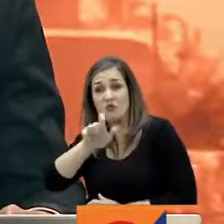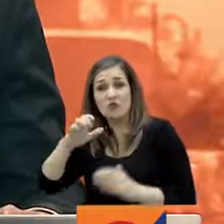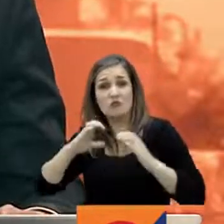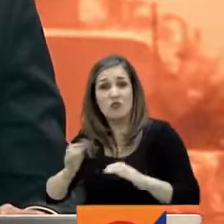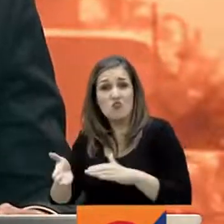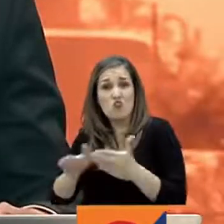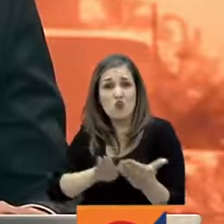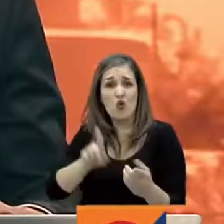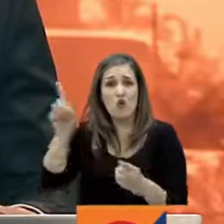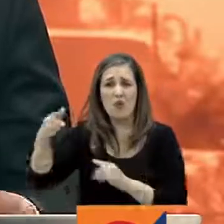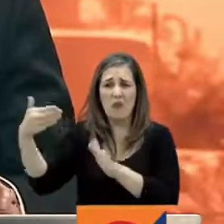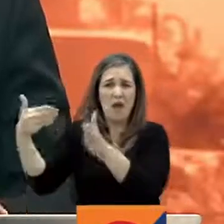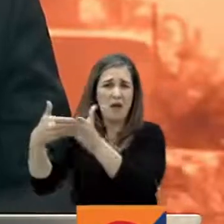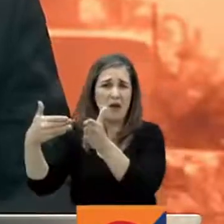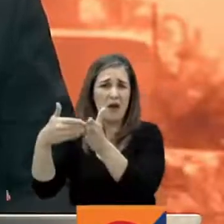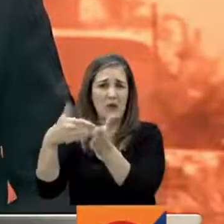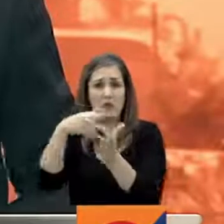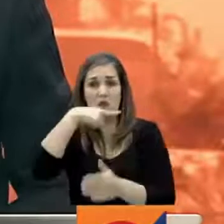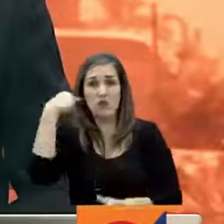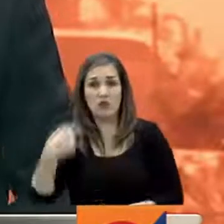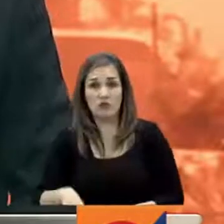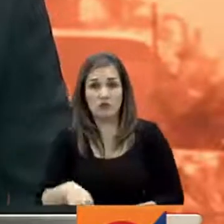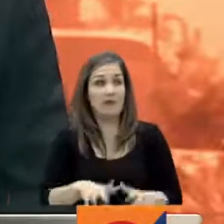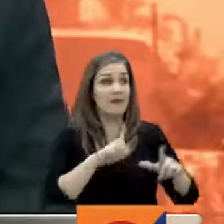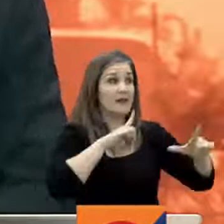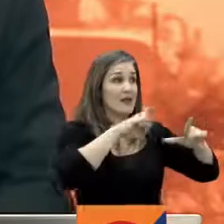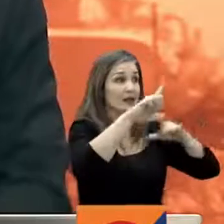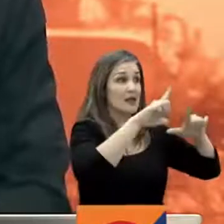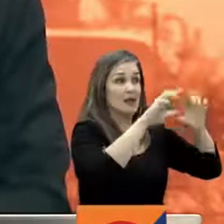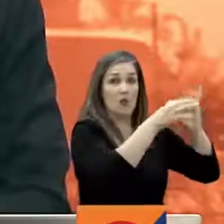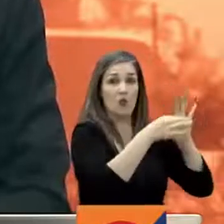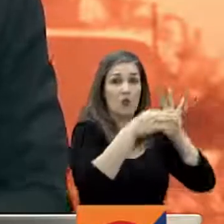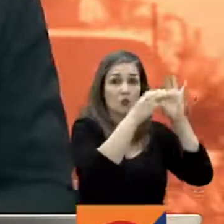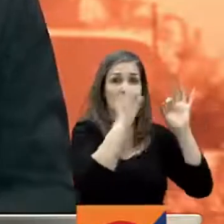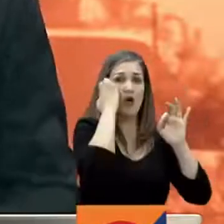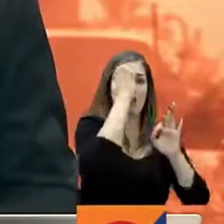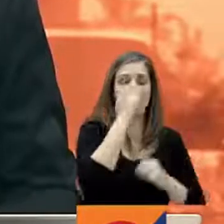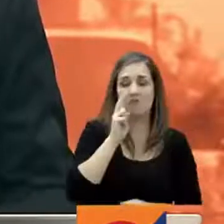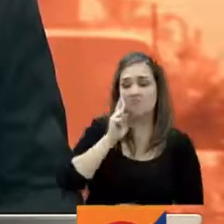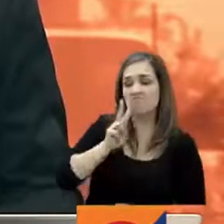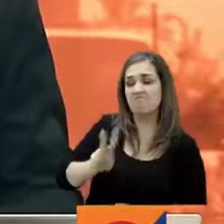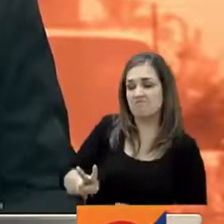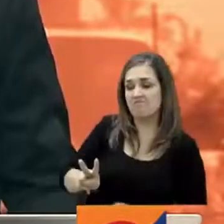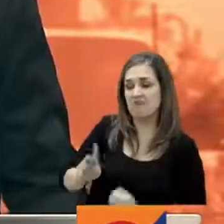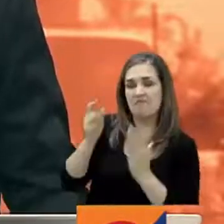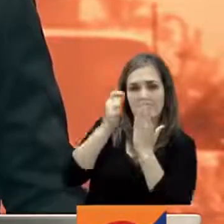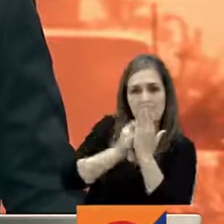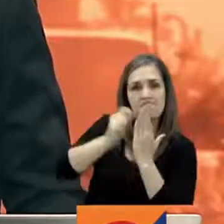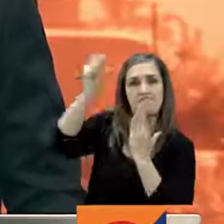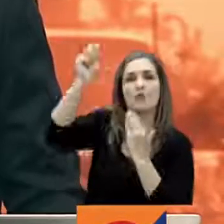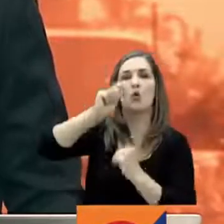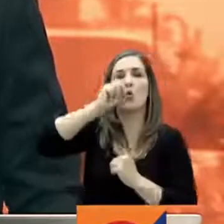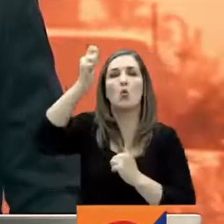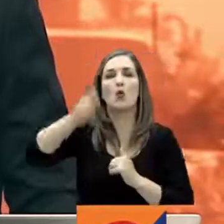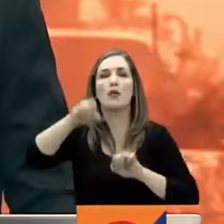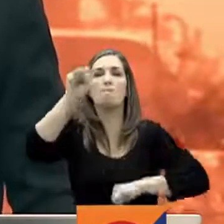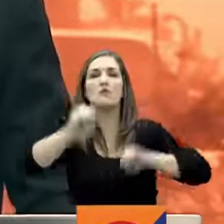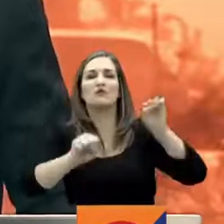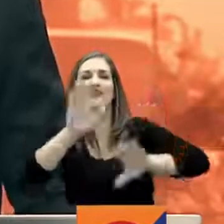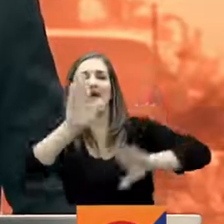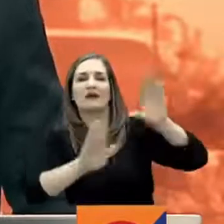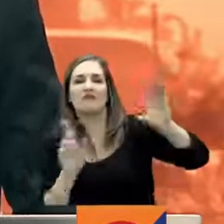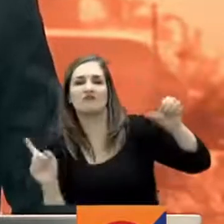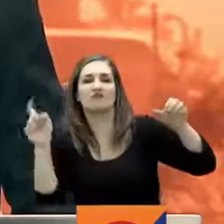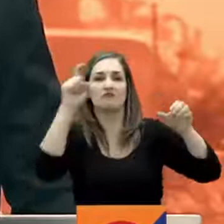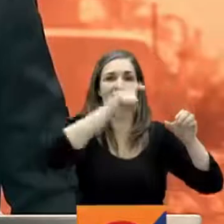los ataques rusos en su territorio, líderes de la Unión Europea avalan el estatus de candidato de Ucrania para ser miembro del bloque. El